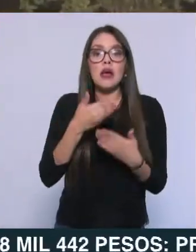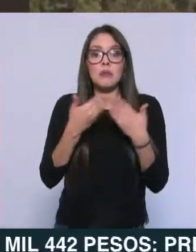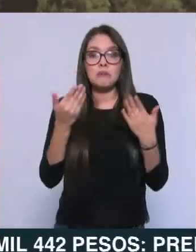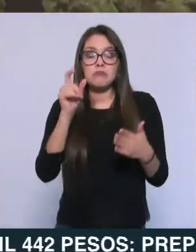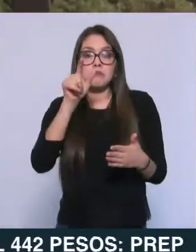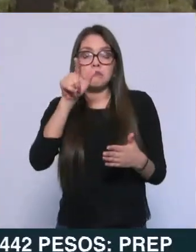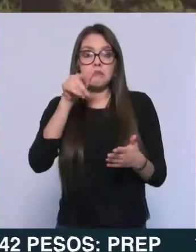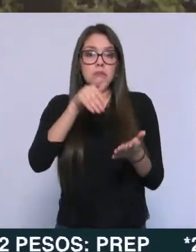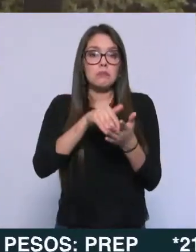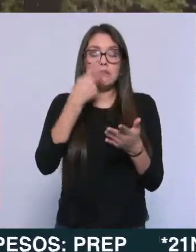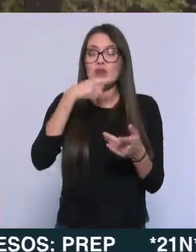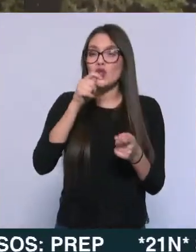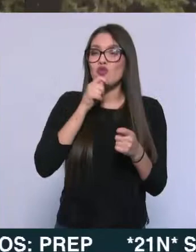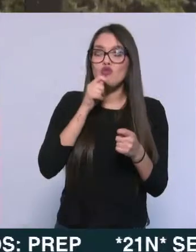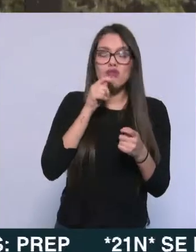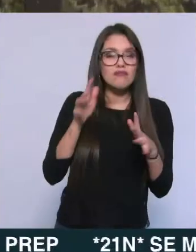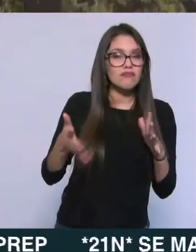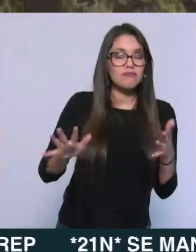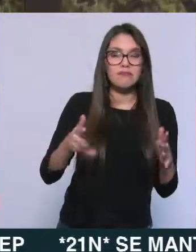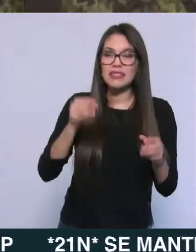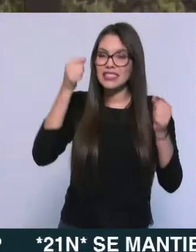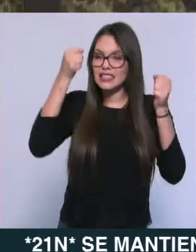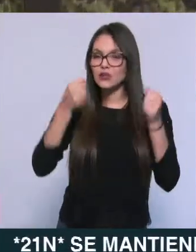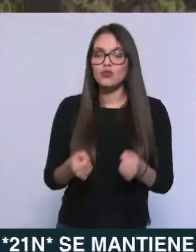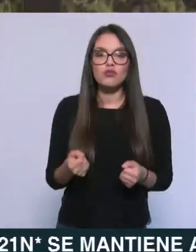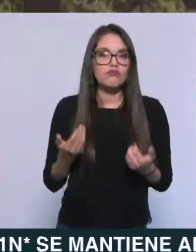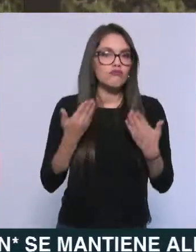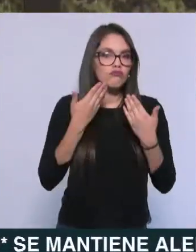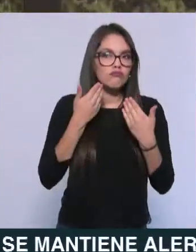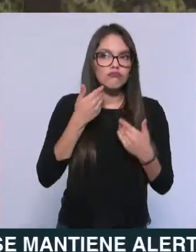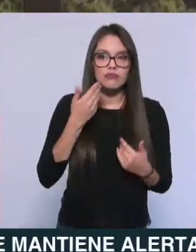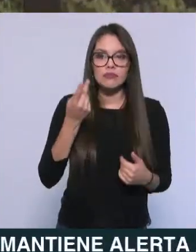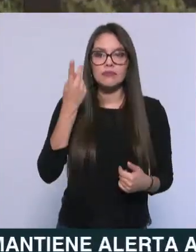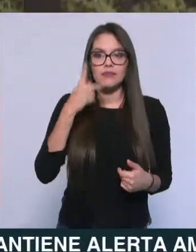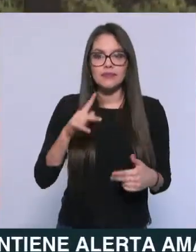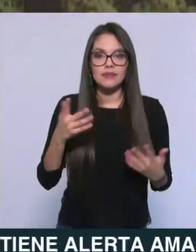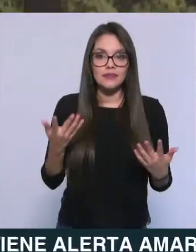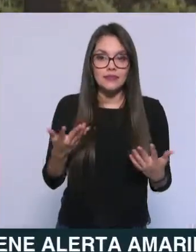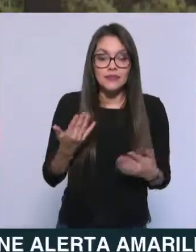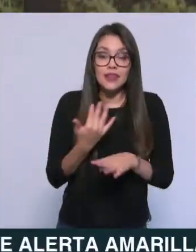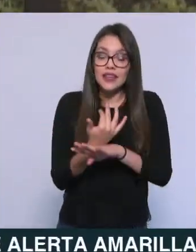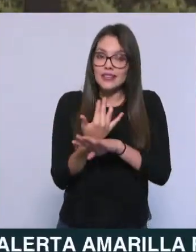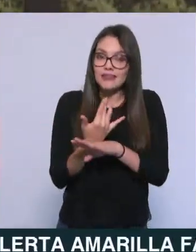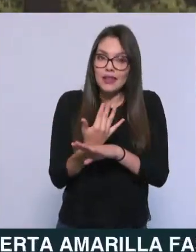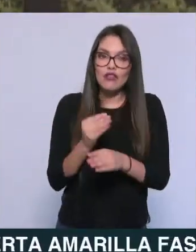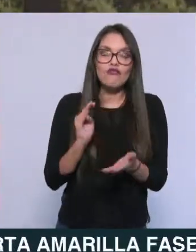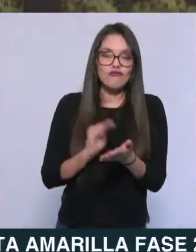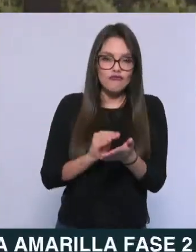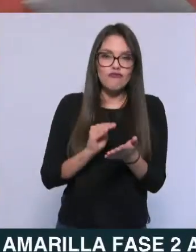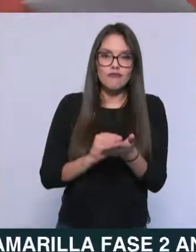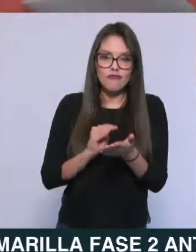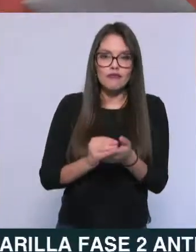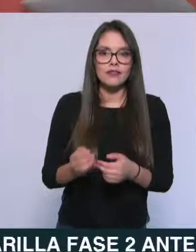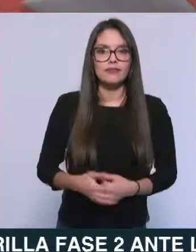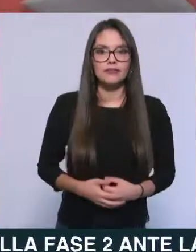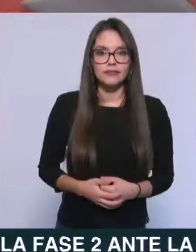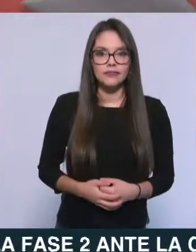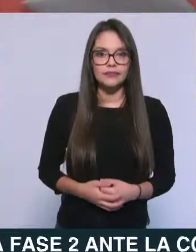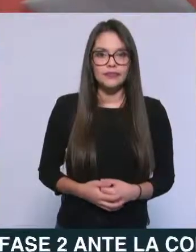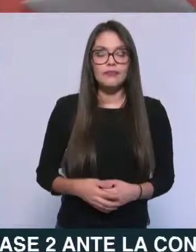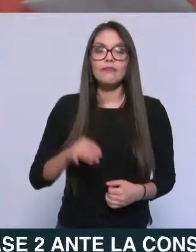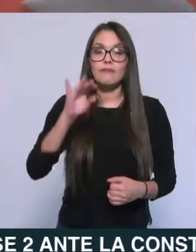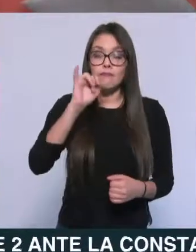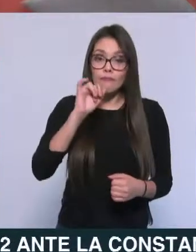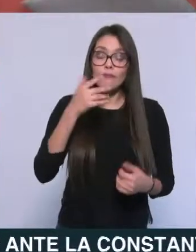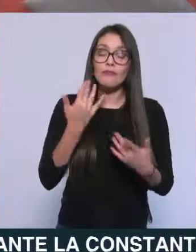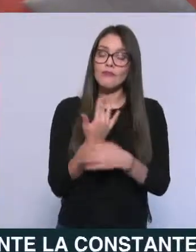momento no sabemos a ciencia cierta cuántos. Entonces, pues tenemos que esperar. Tenemos que esperar, Natasha, pero además en un